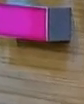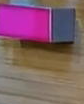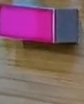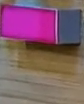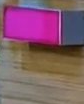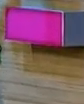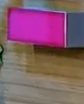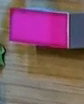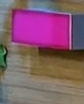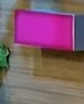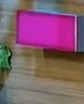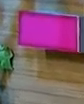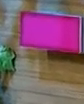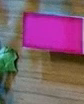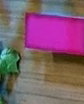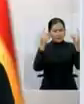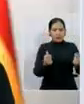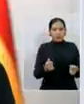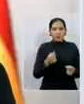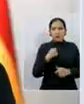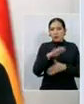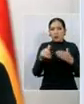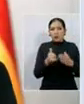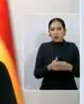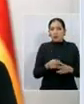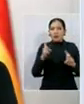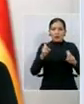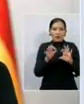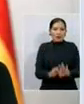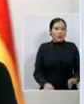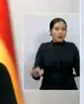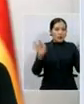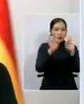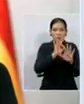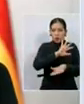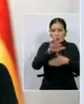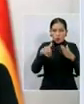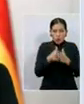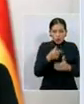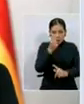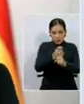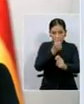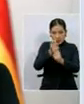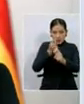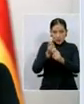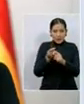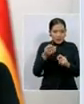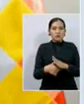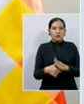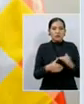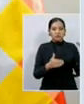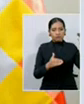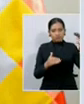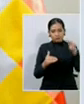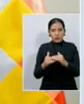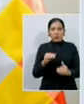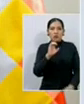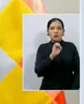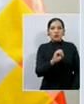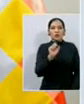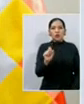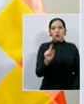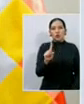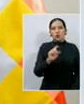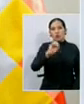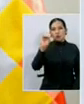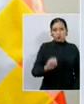él? ¿Qué análisis y qué evaluación se hacen? Mira, está en todo el derecho, en pleno ejercicio, de poder llevar adelante aquello.